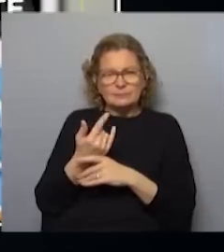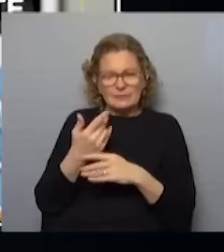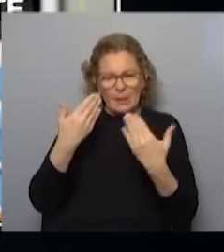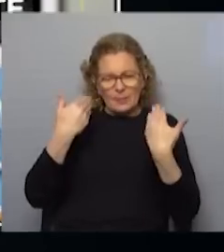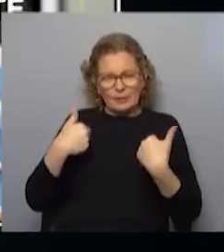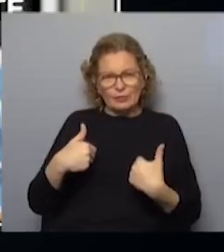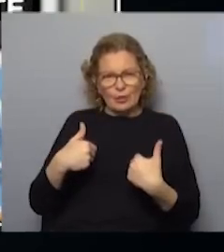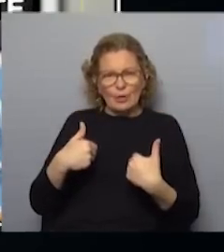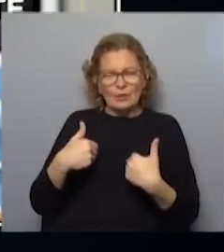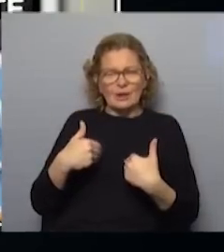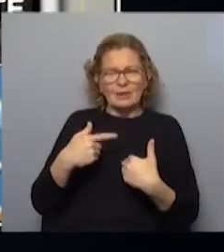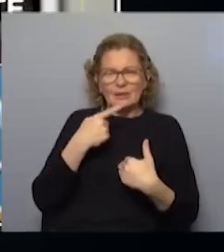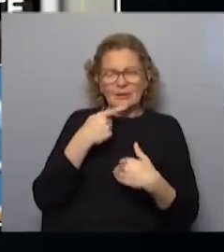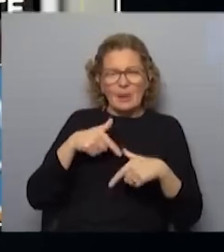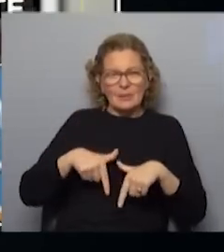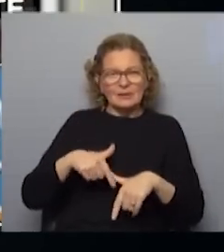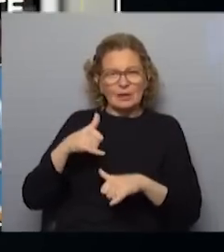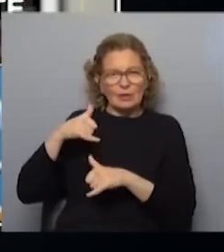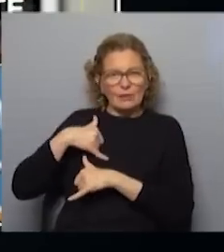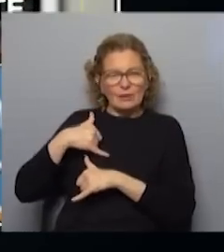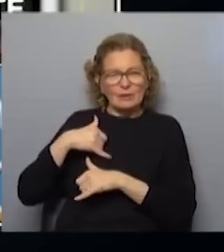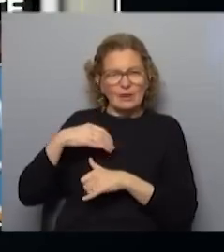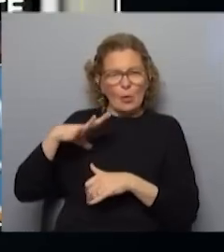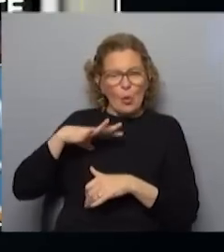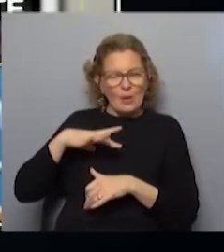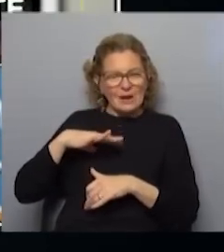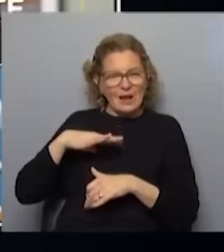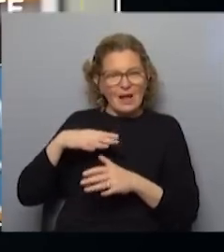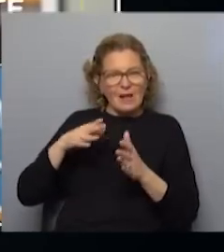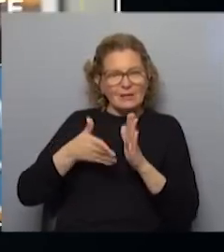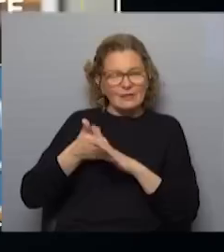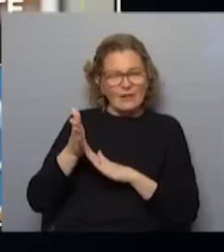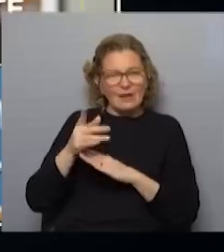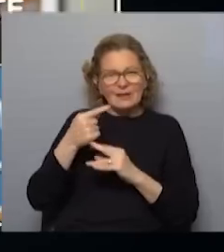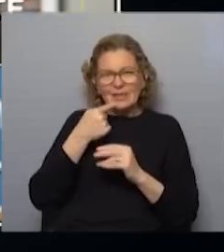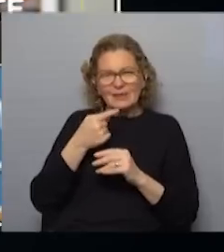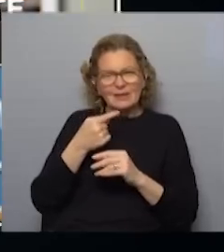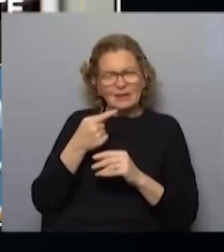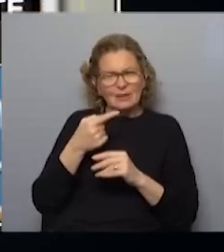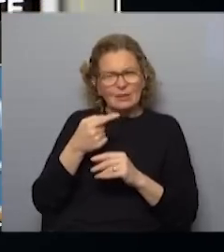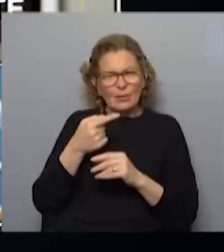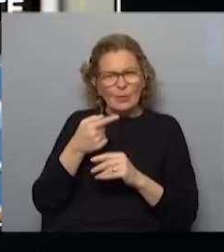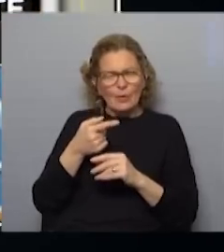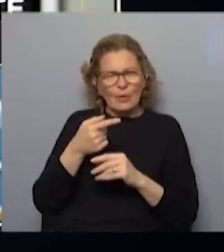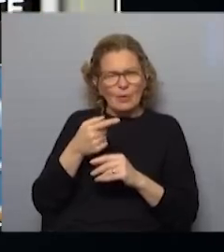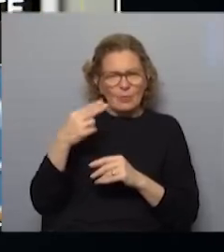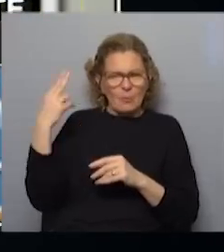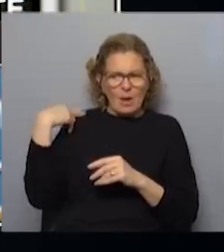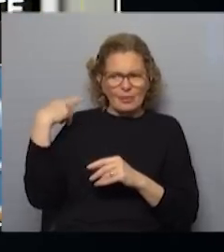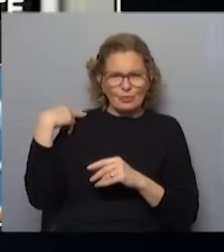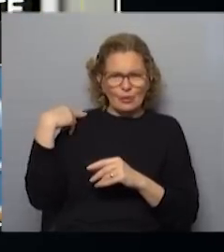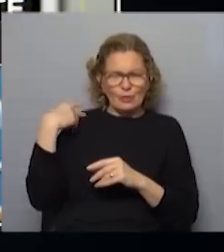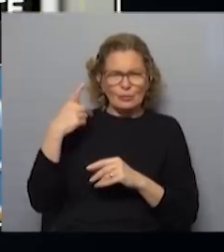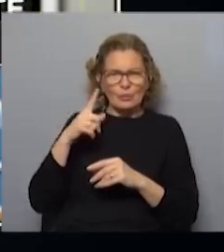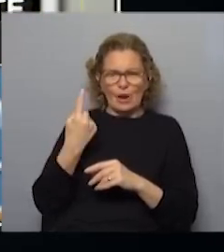en la plantilla del ministerio defensa porque se jubila quiere decir que reportaba a mandos no